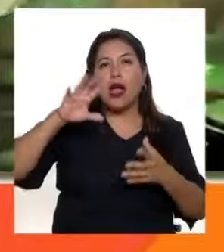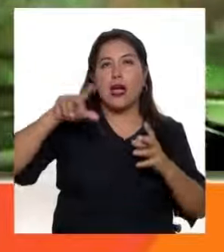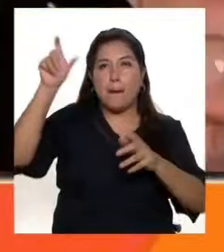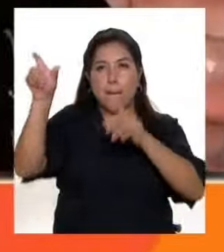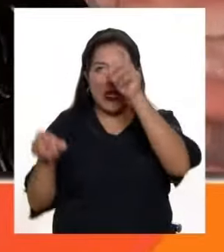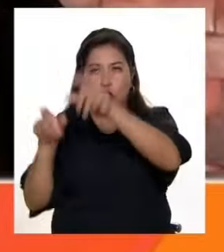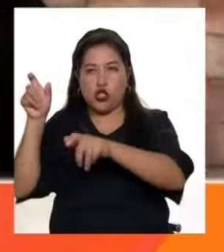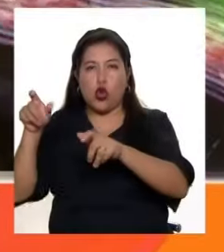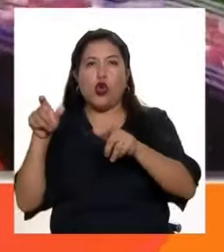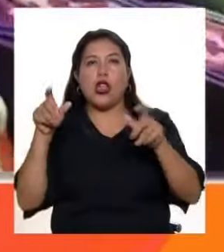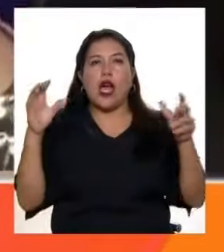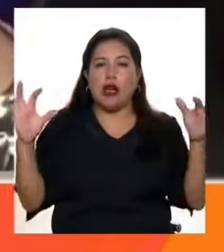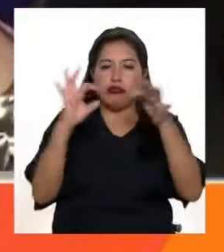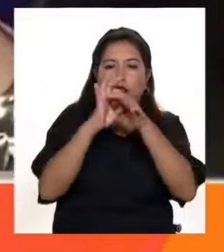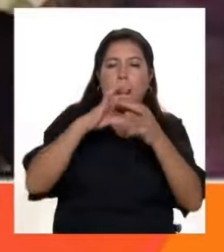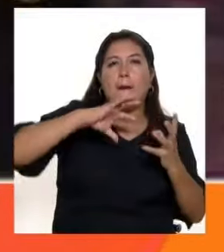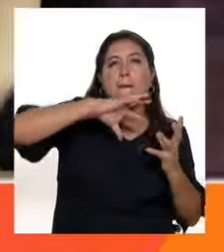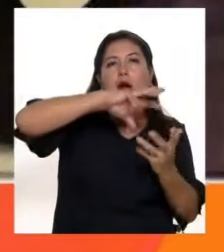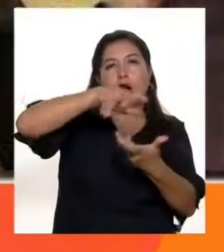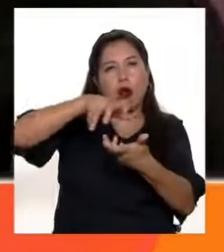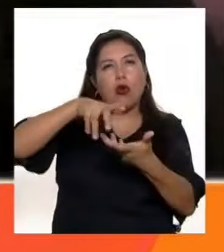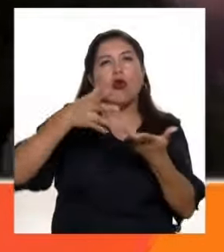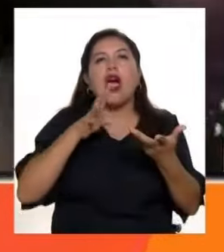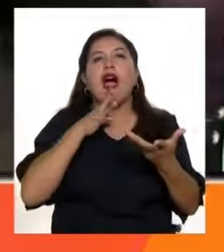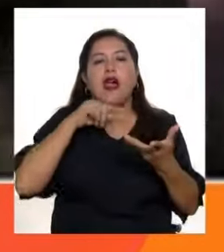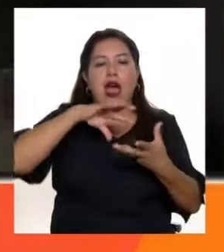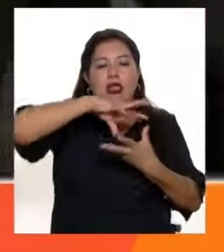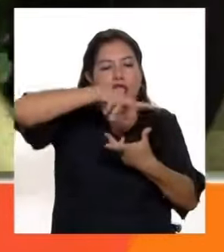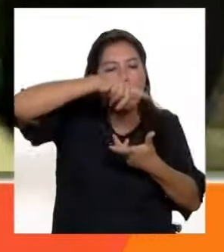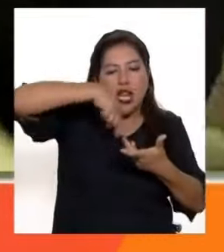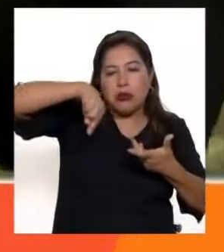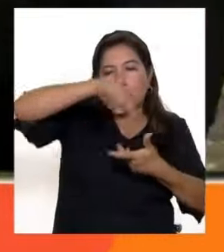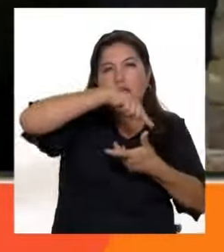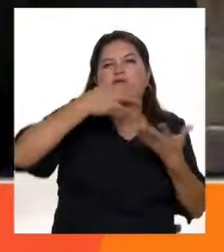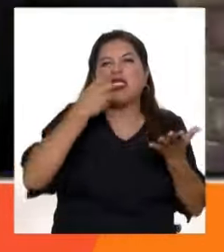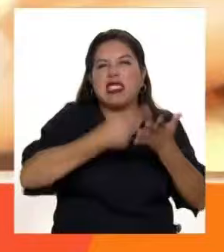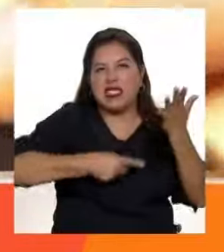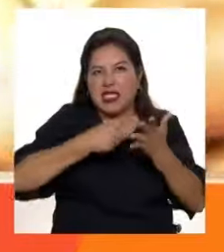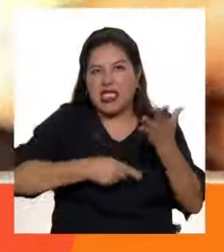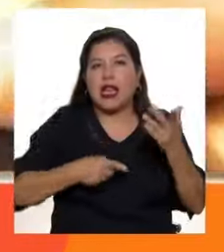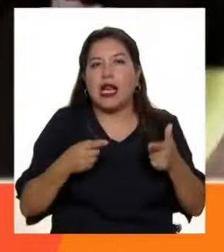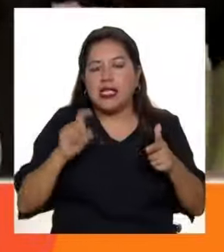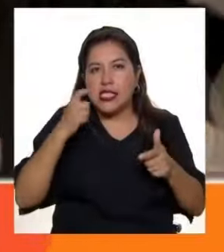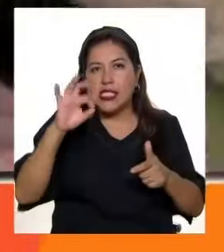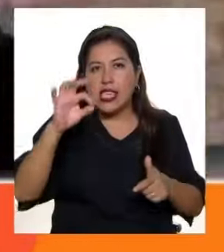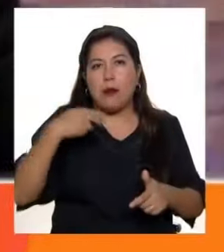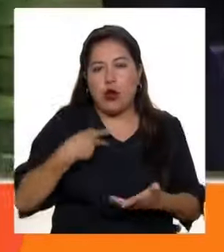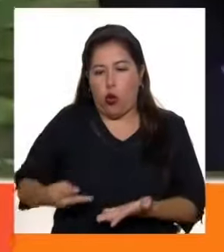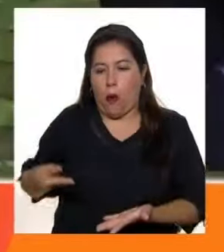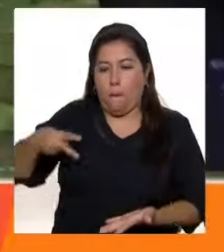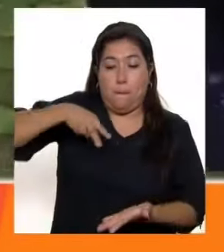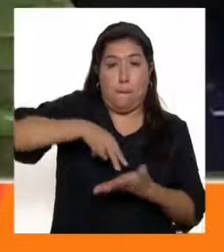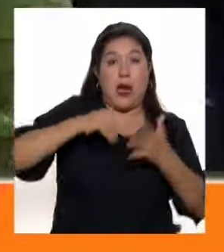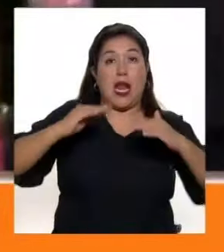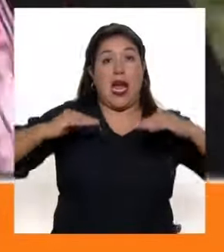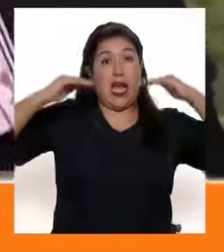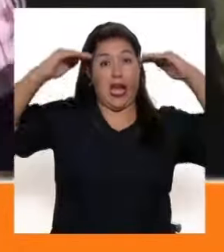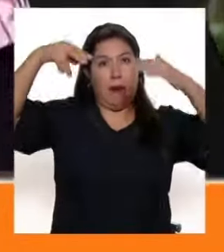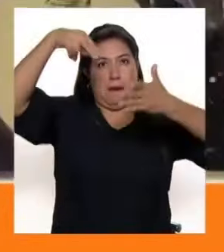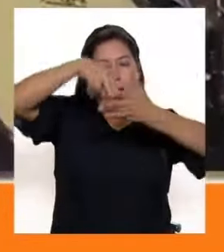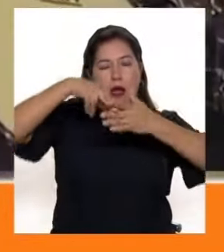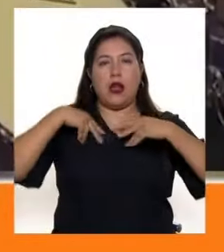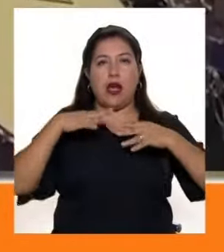conversación y la Tierra le habla al ser humano. Entonces, todo el tiempo es estar arriba. O sea, desde que empiezo, yo empiezo con una frase